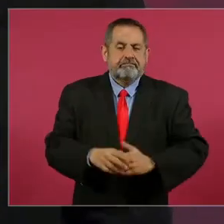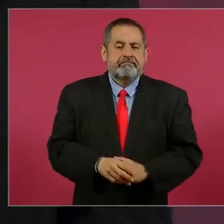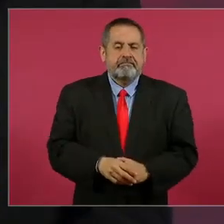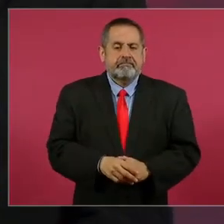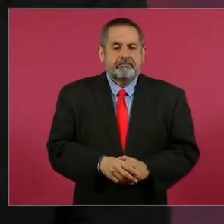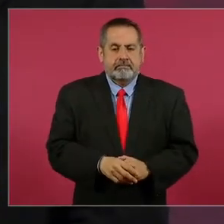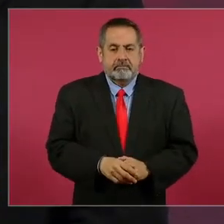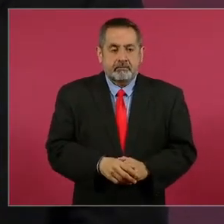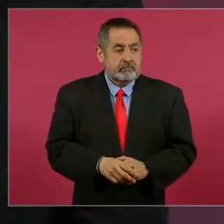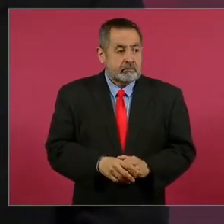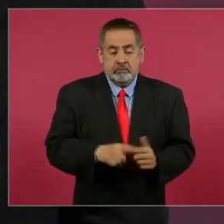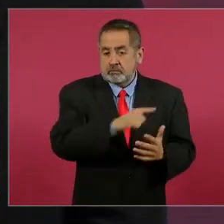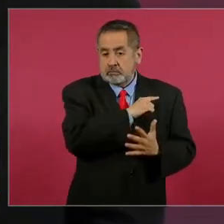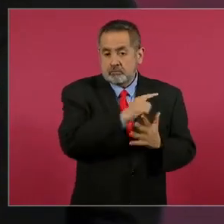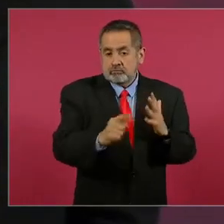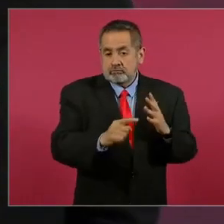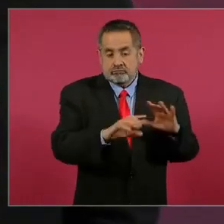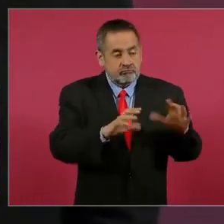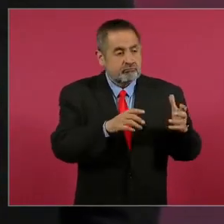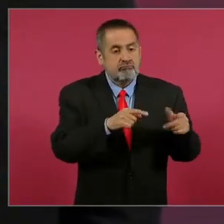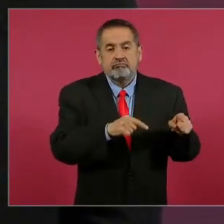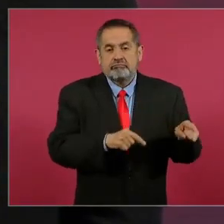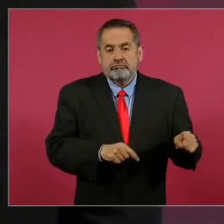y todos,